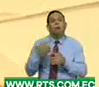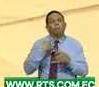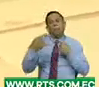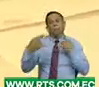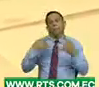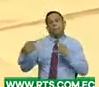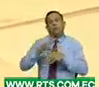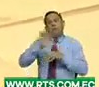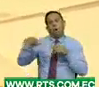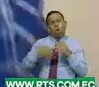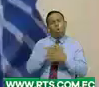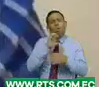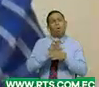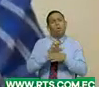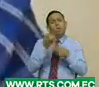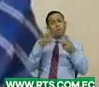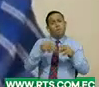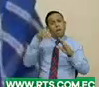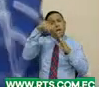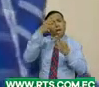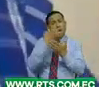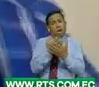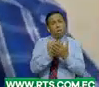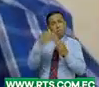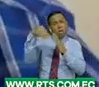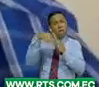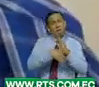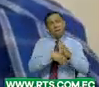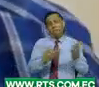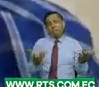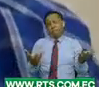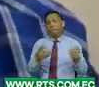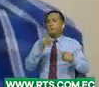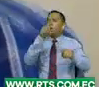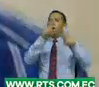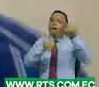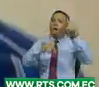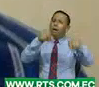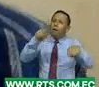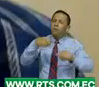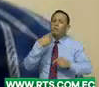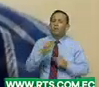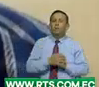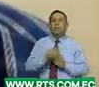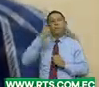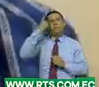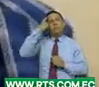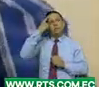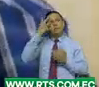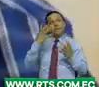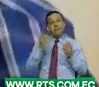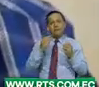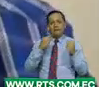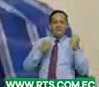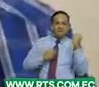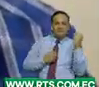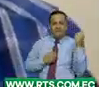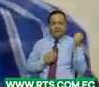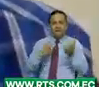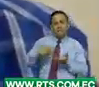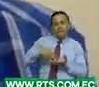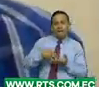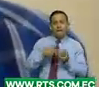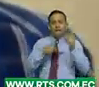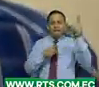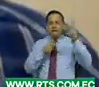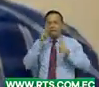a la reactivación de la economía hay personas que están pensando en las barras que están pensando en ir a la playa en